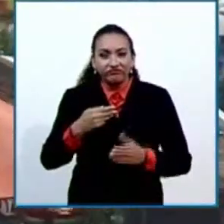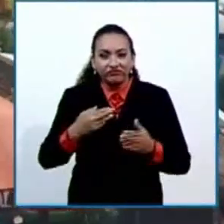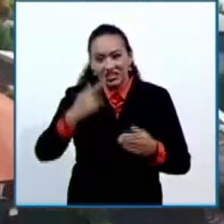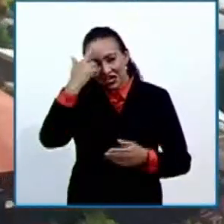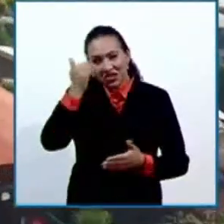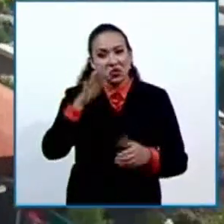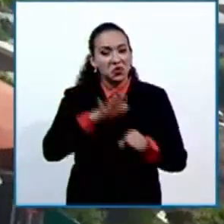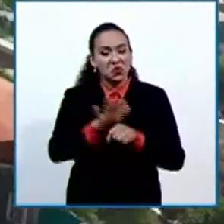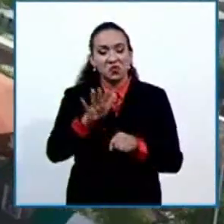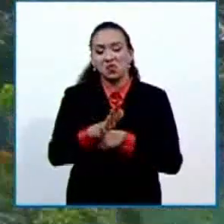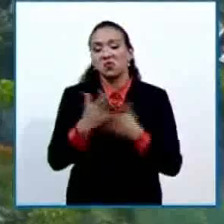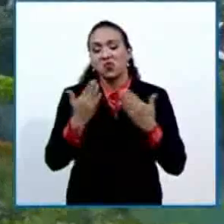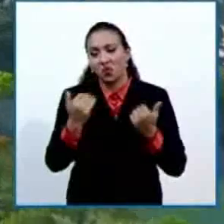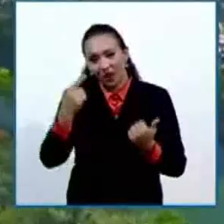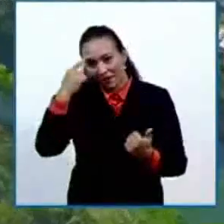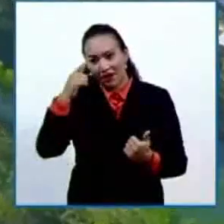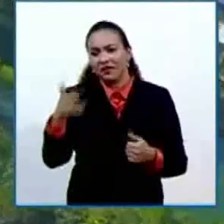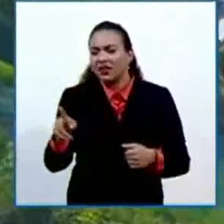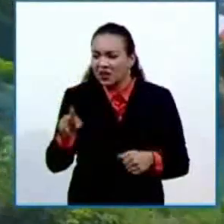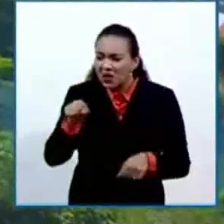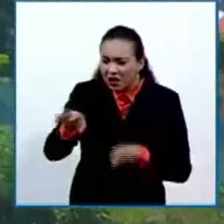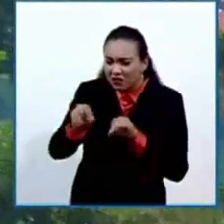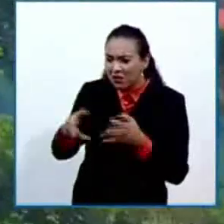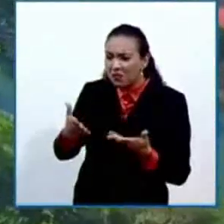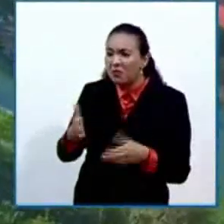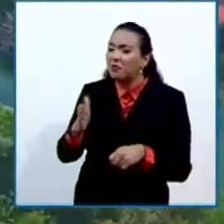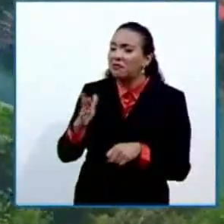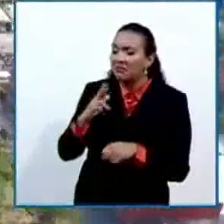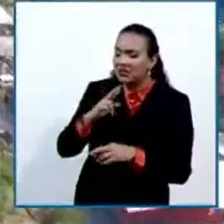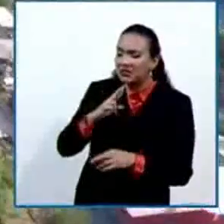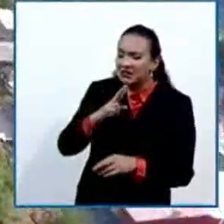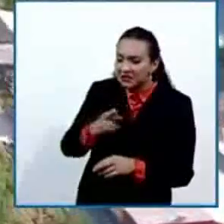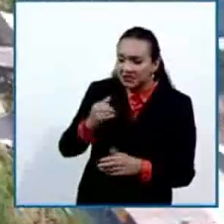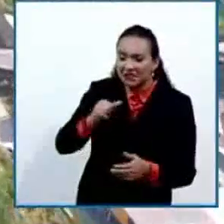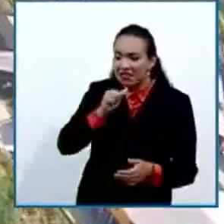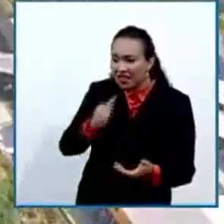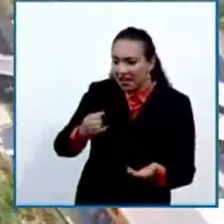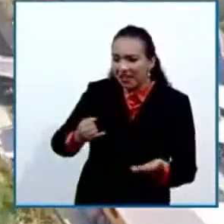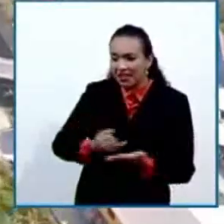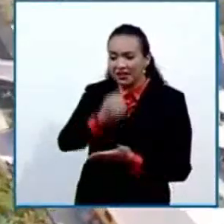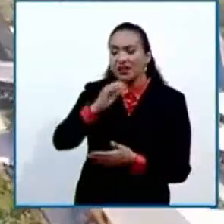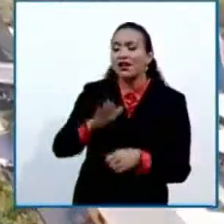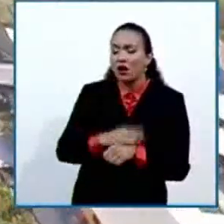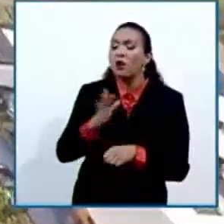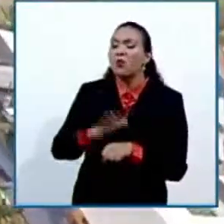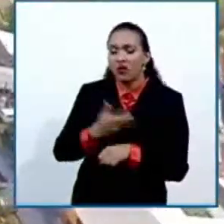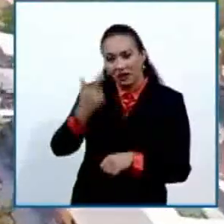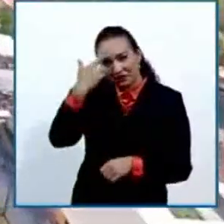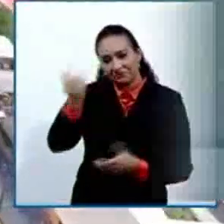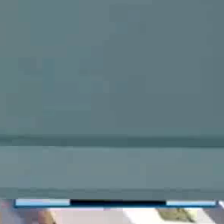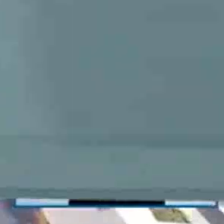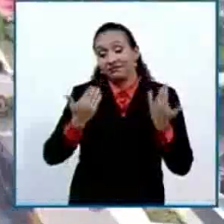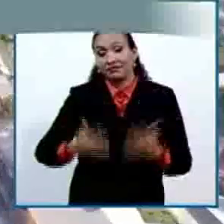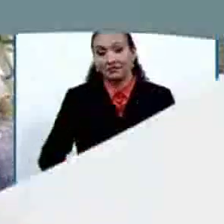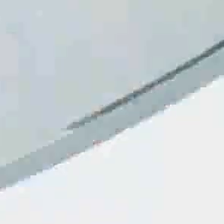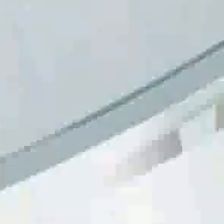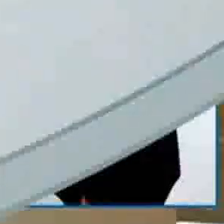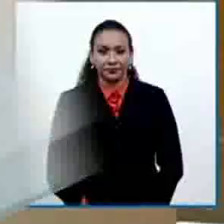que justifiquen la dilación, por lo que ordenó resolver a la brevedad este asunto.